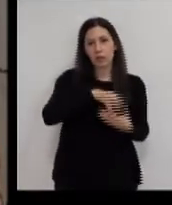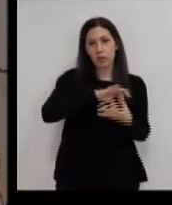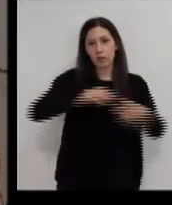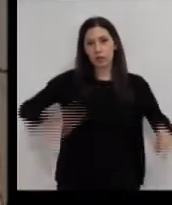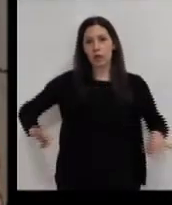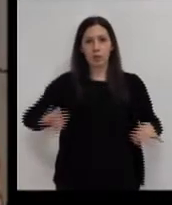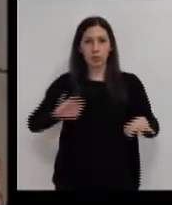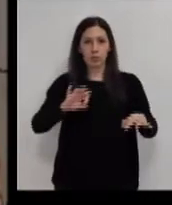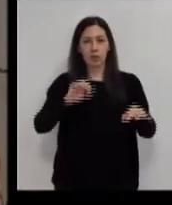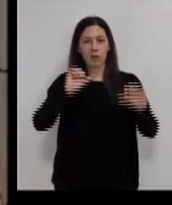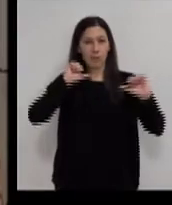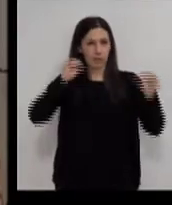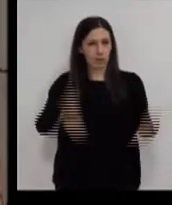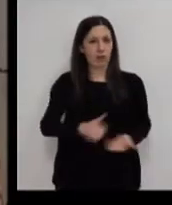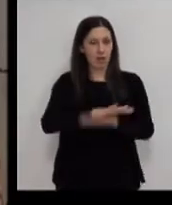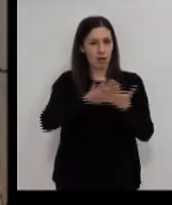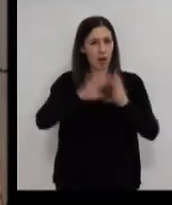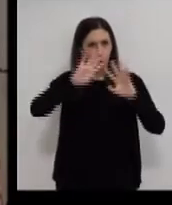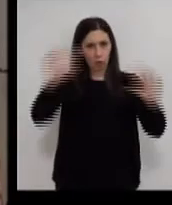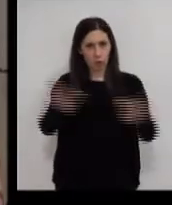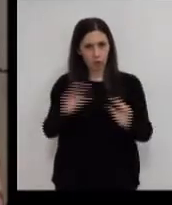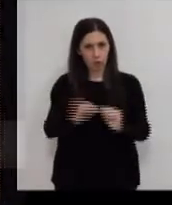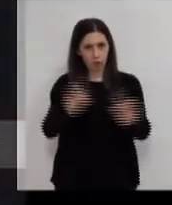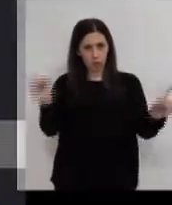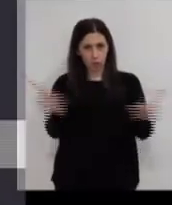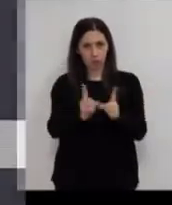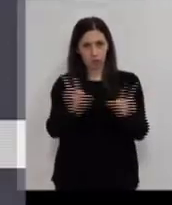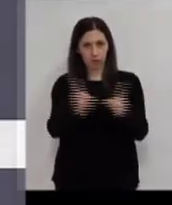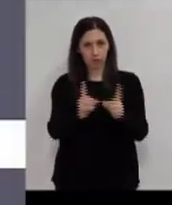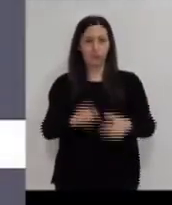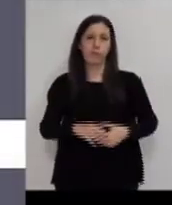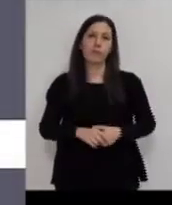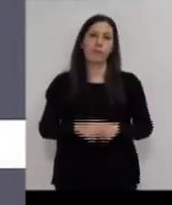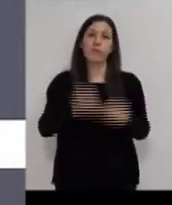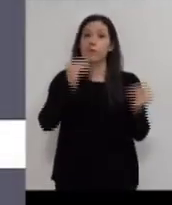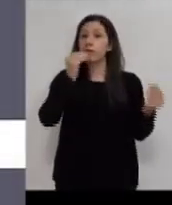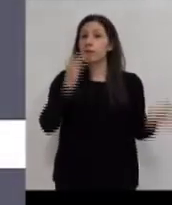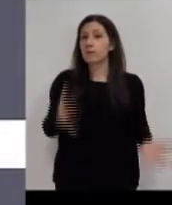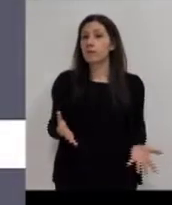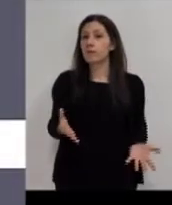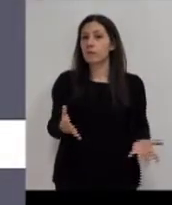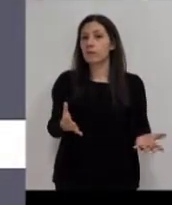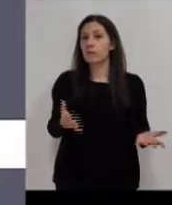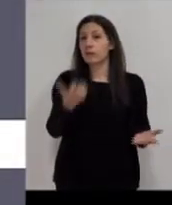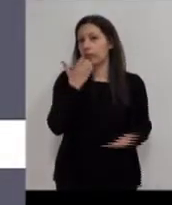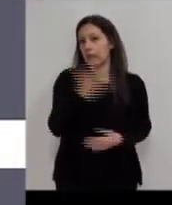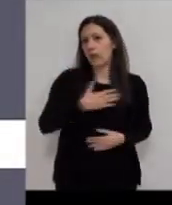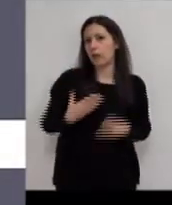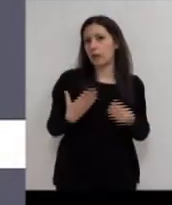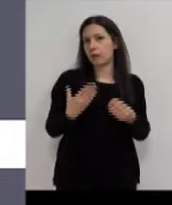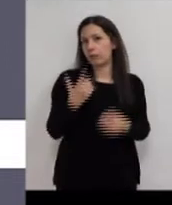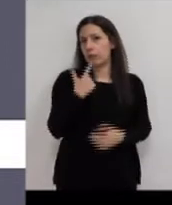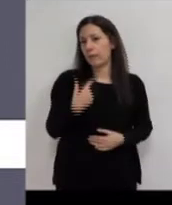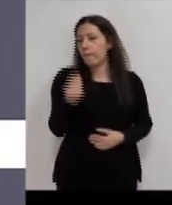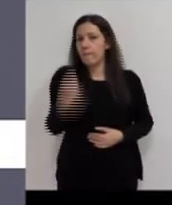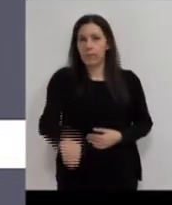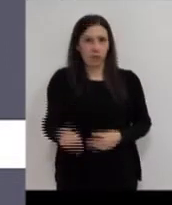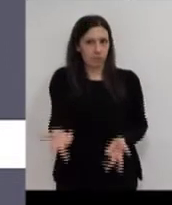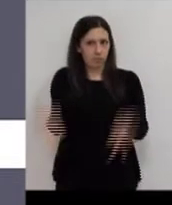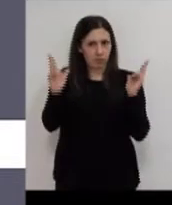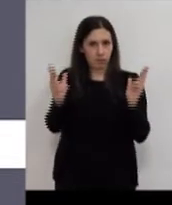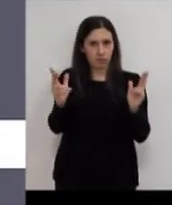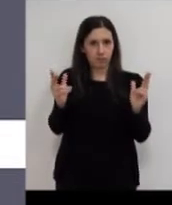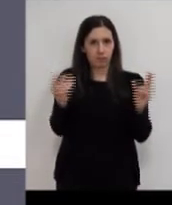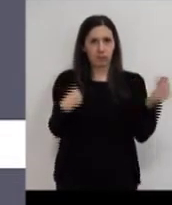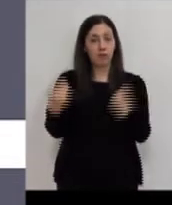veis en el eslabón de la cadena. Voy a empezar un poco, voy a hacer unas conclusiones breves, y bueno, si queréis